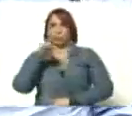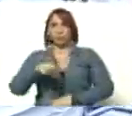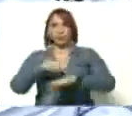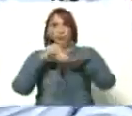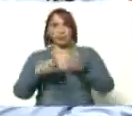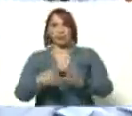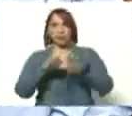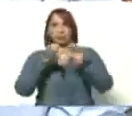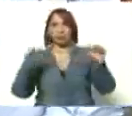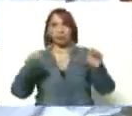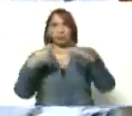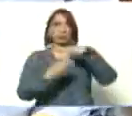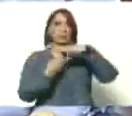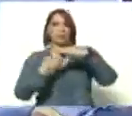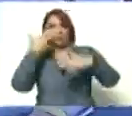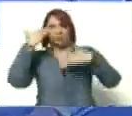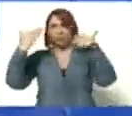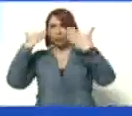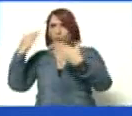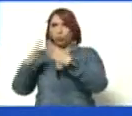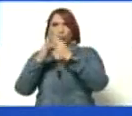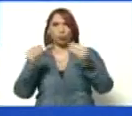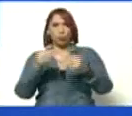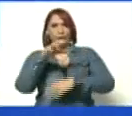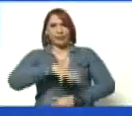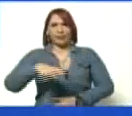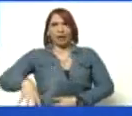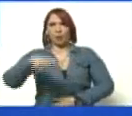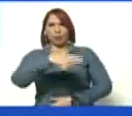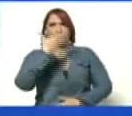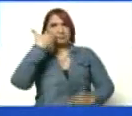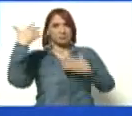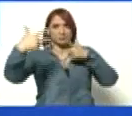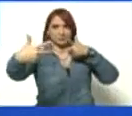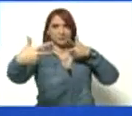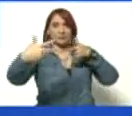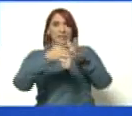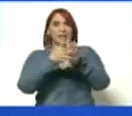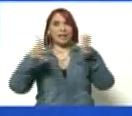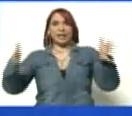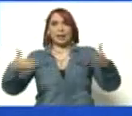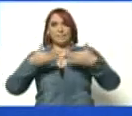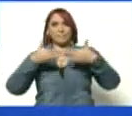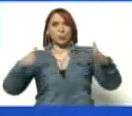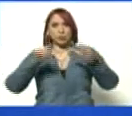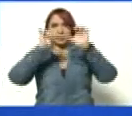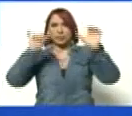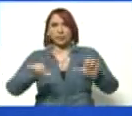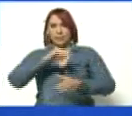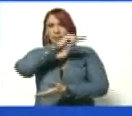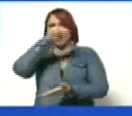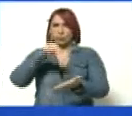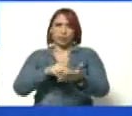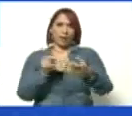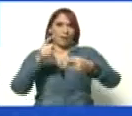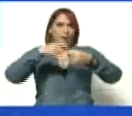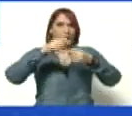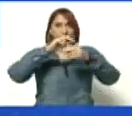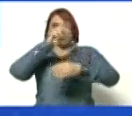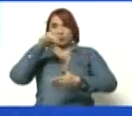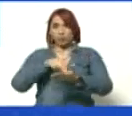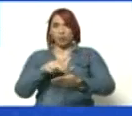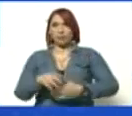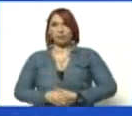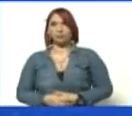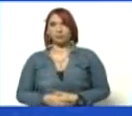de Educación Básica. Saludo a todos los estados en este gran lanzamiento del Sistema de Ingreso Nacional